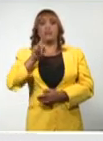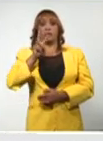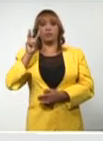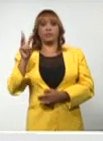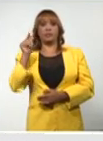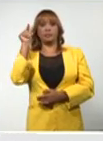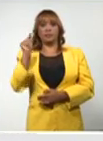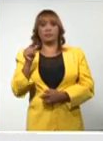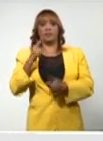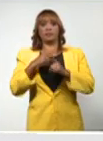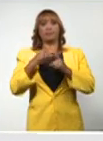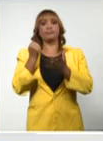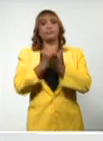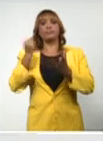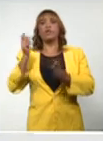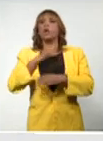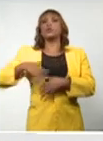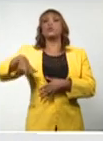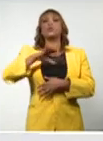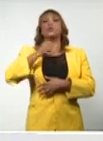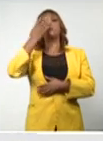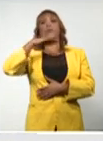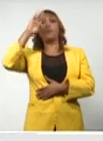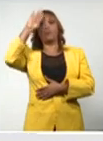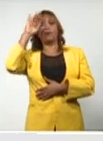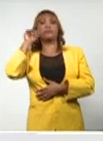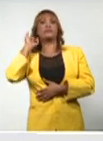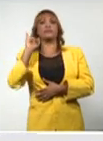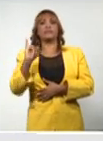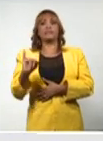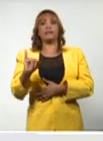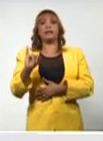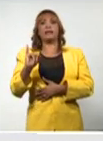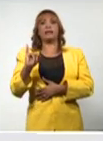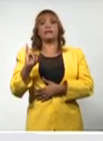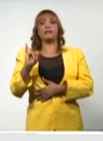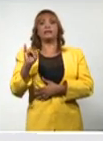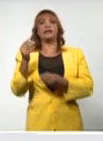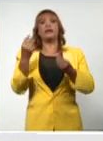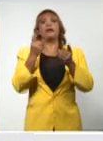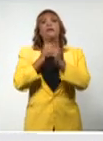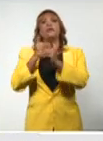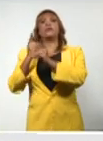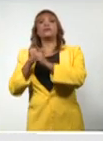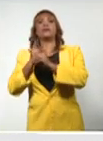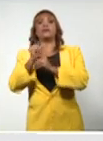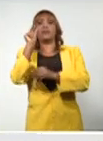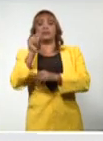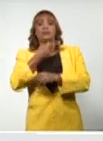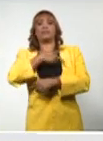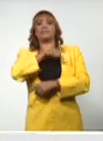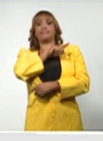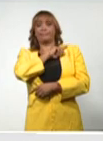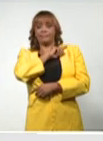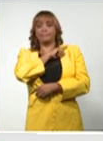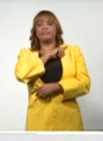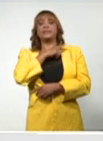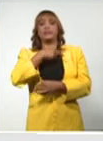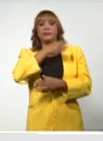diagnosticados ayer son todos cubanos. 6 son contactos de casos confirmados ya